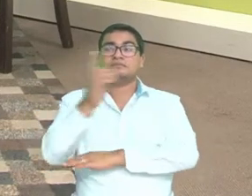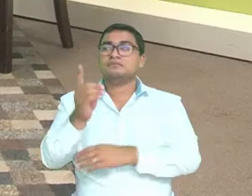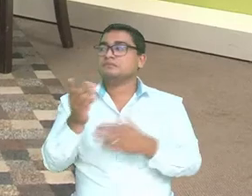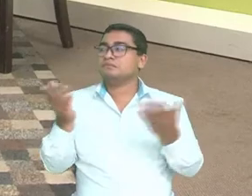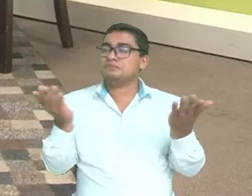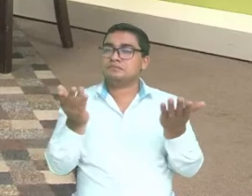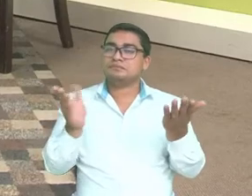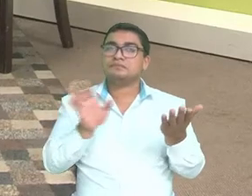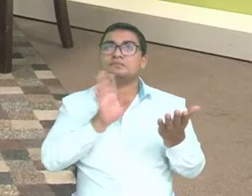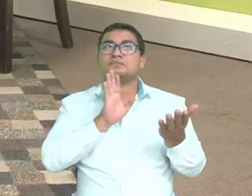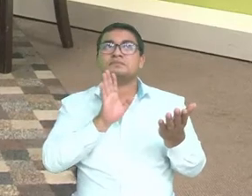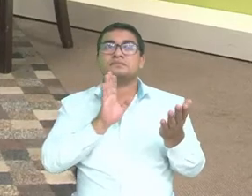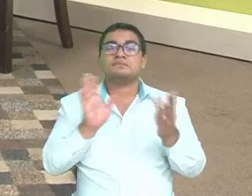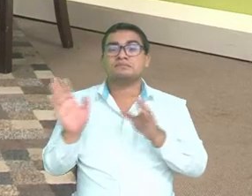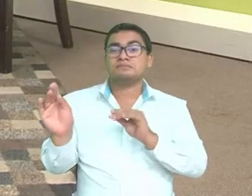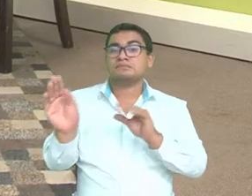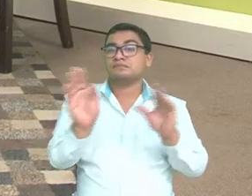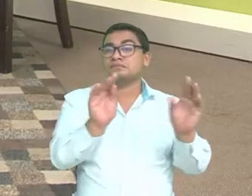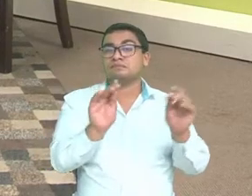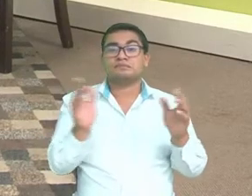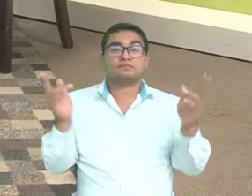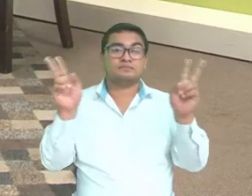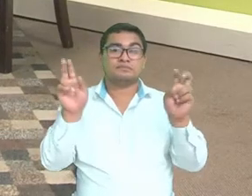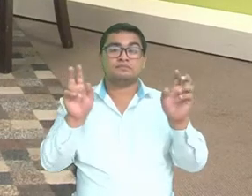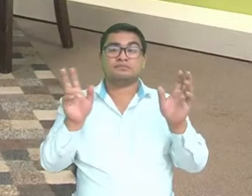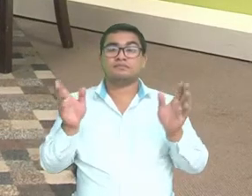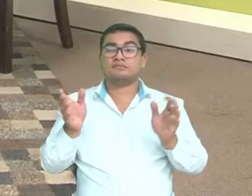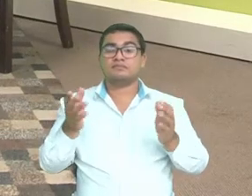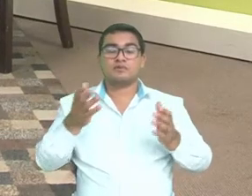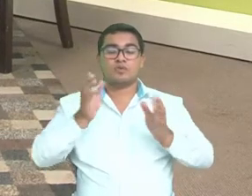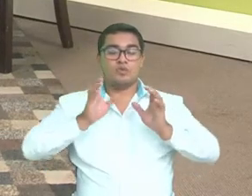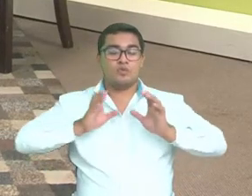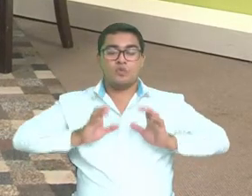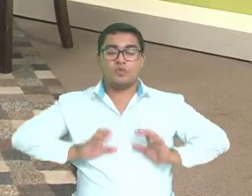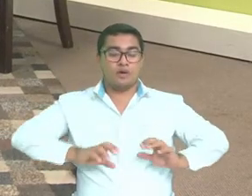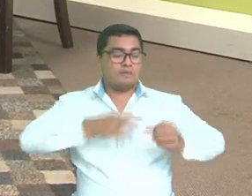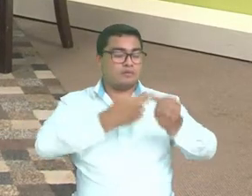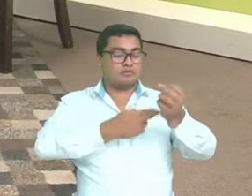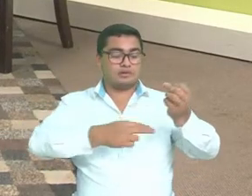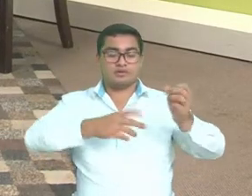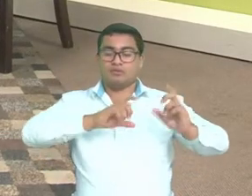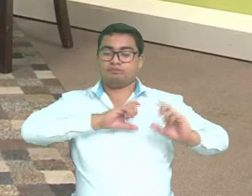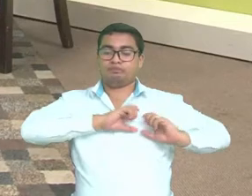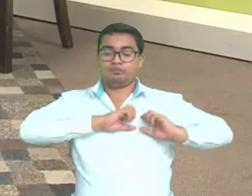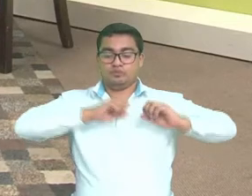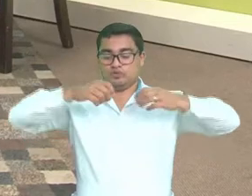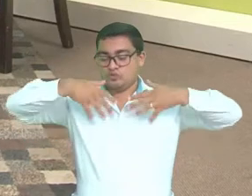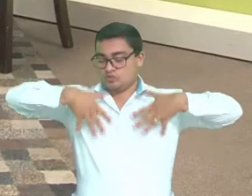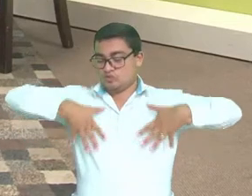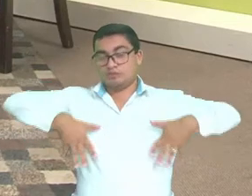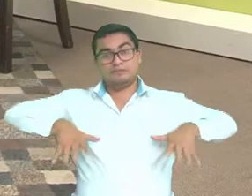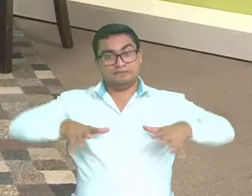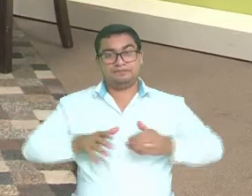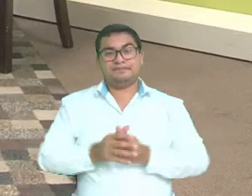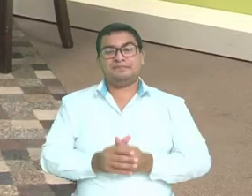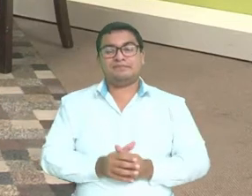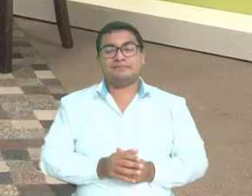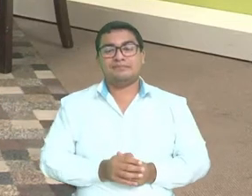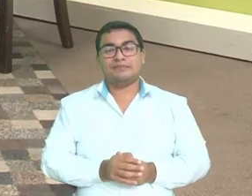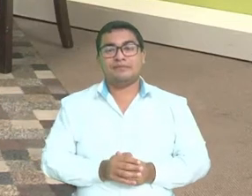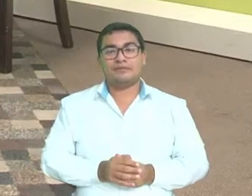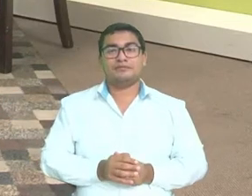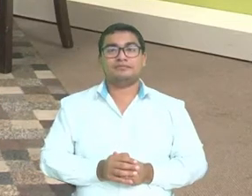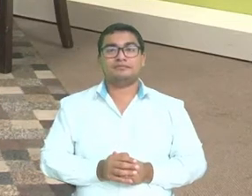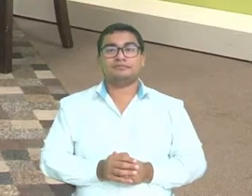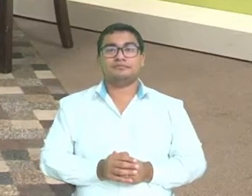sobre el sistema circulatorio que involucra al corazón y las arterias, las venas, ¿no? Cuando